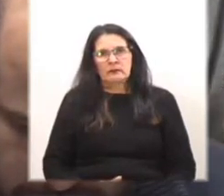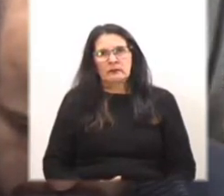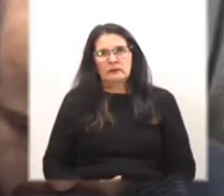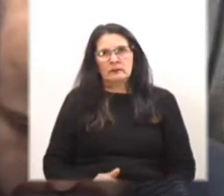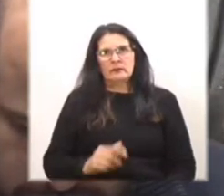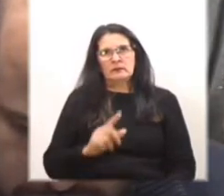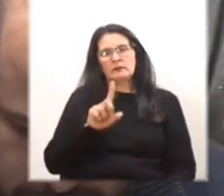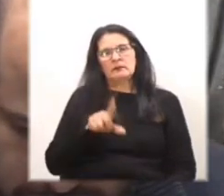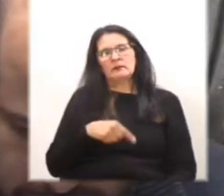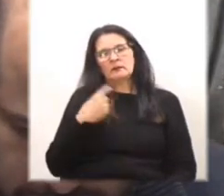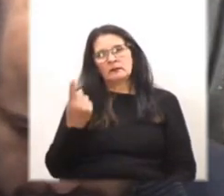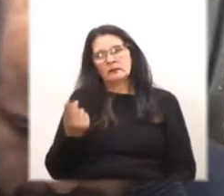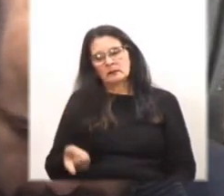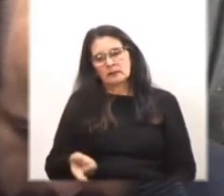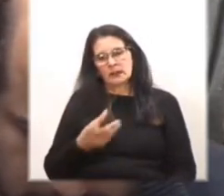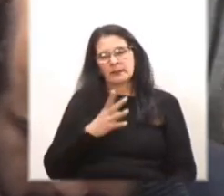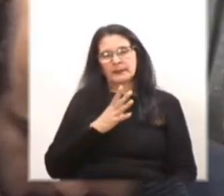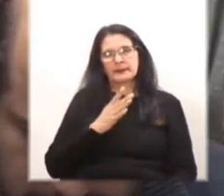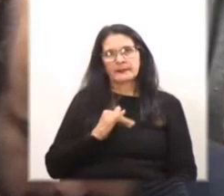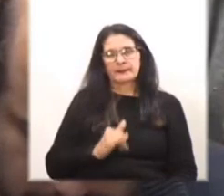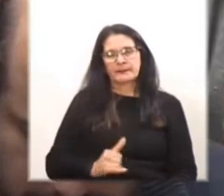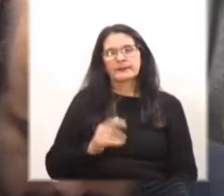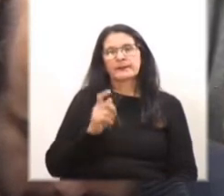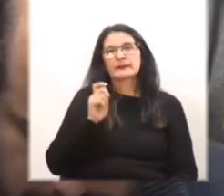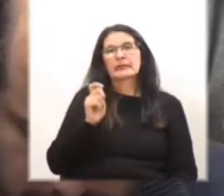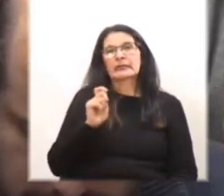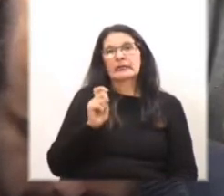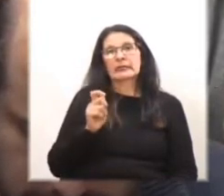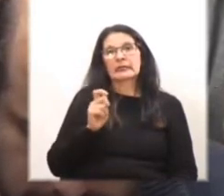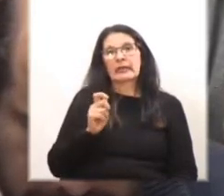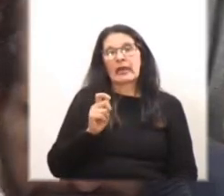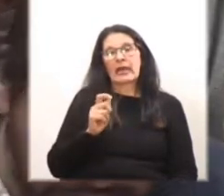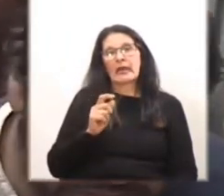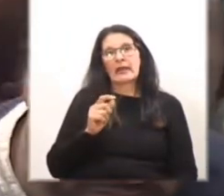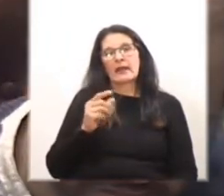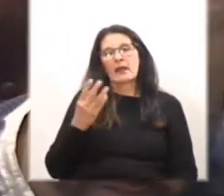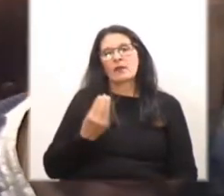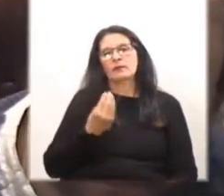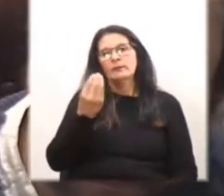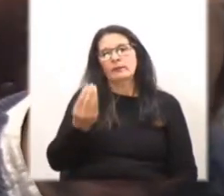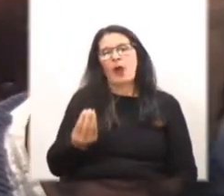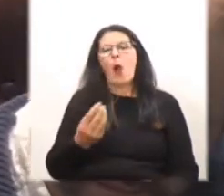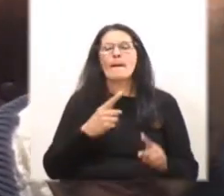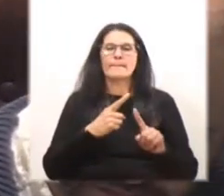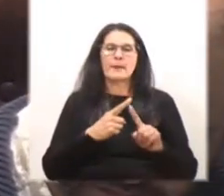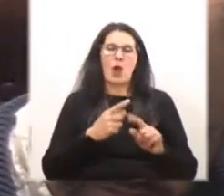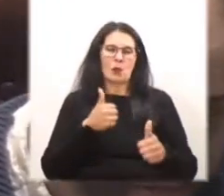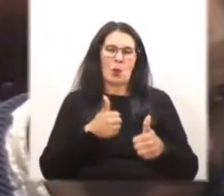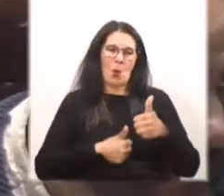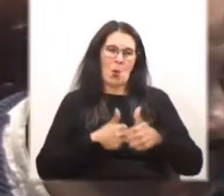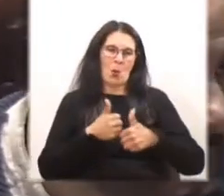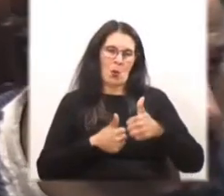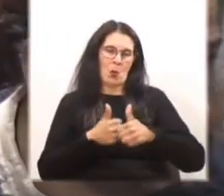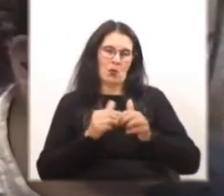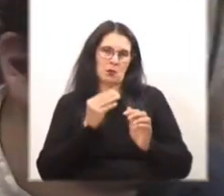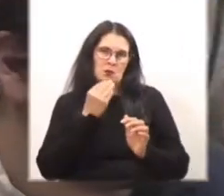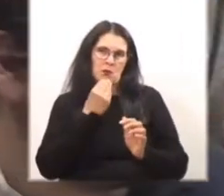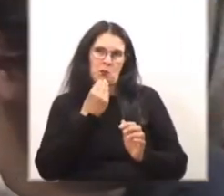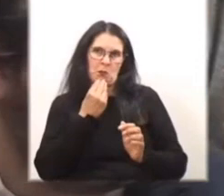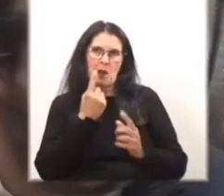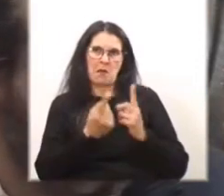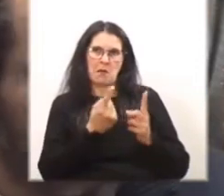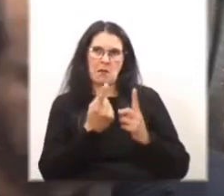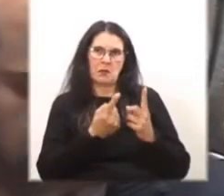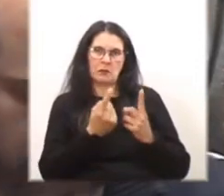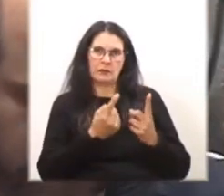Y después tenemos a los que, habiendo ingresado por concurso o por otros mecanismos de designación, en